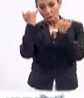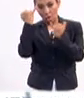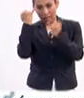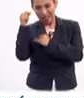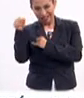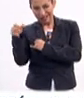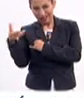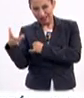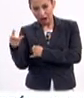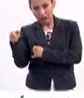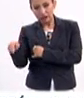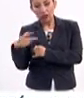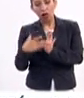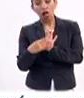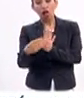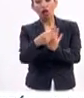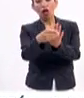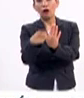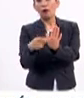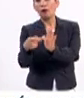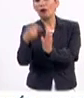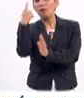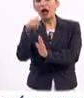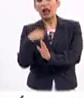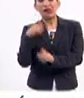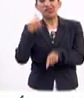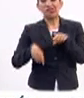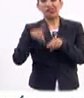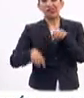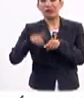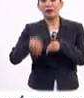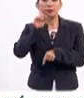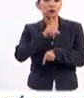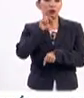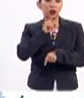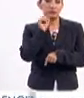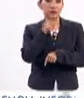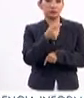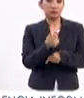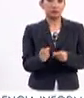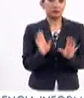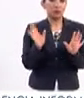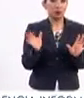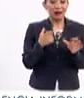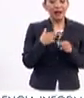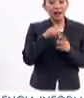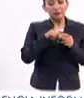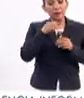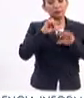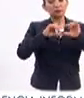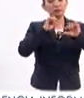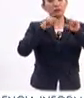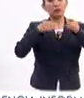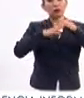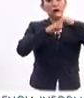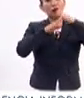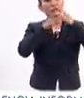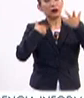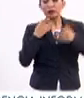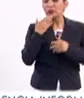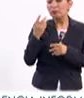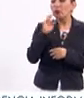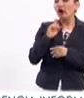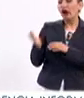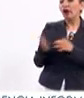que replican constantemente para tratar de obstaculizar en estos famosos cuellos de botella que les llaman o techos de cristal y techos de